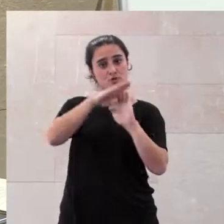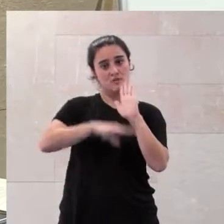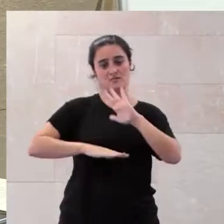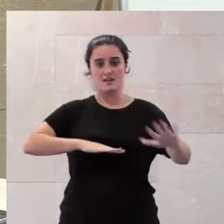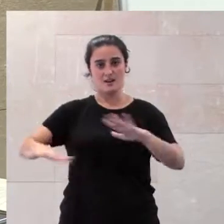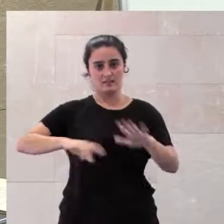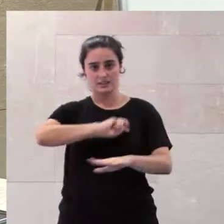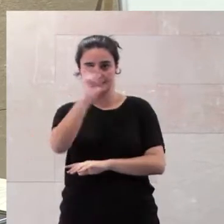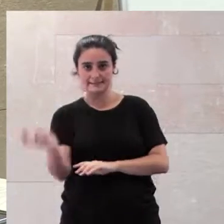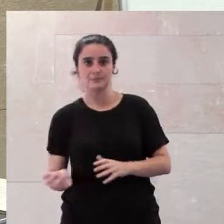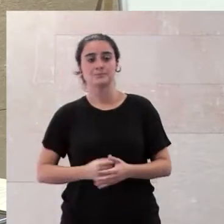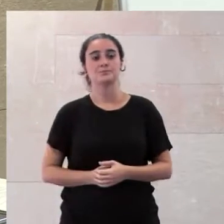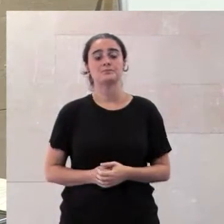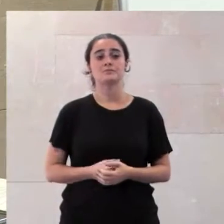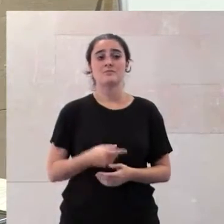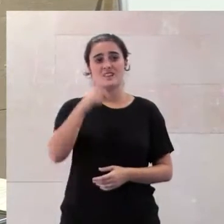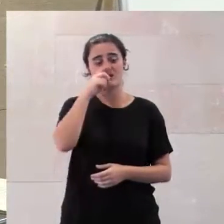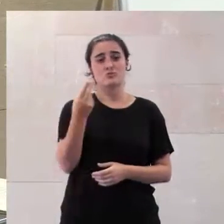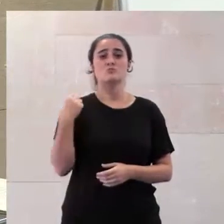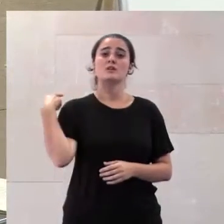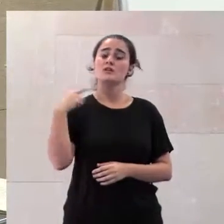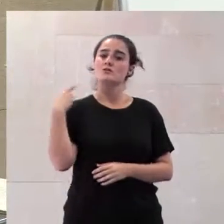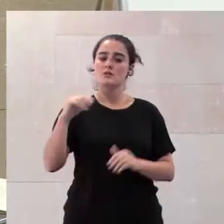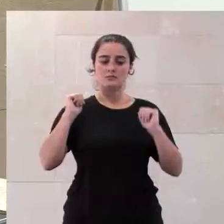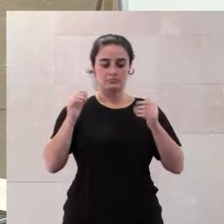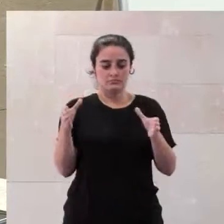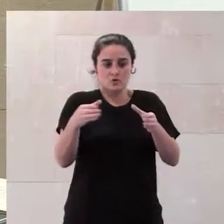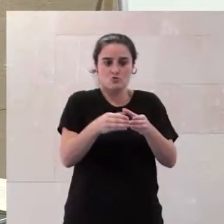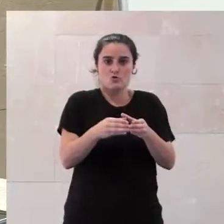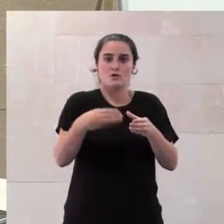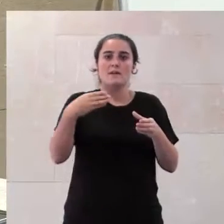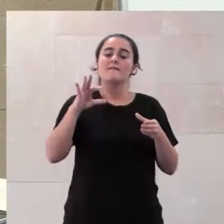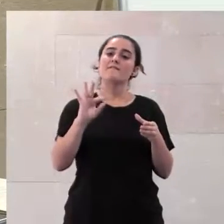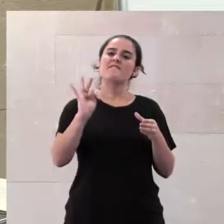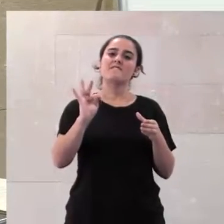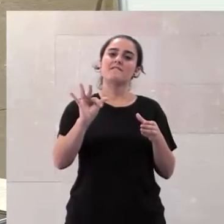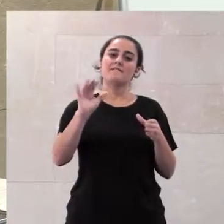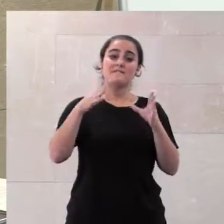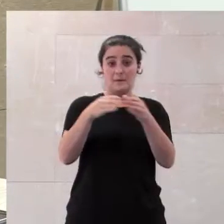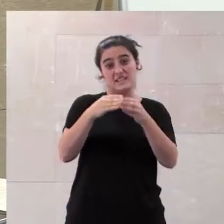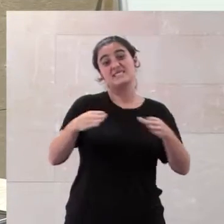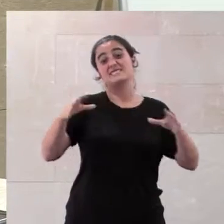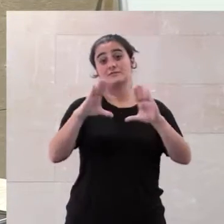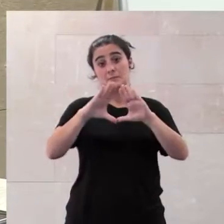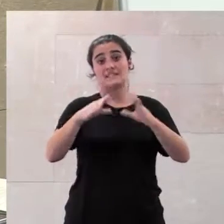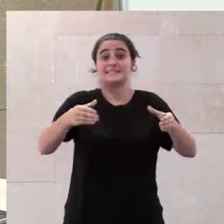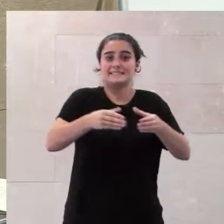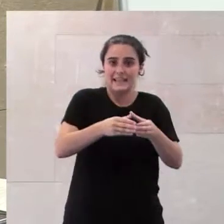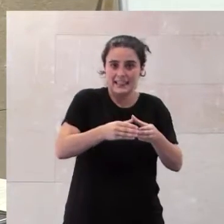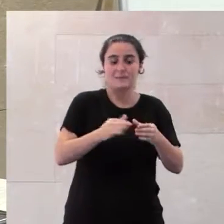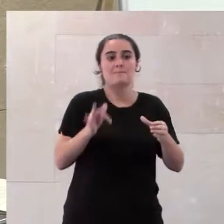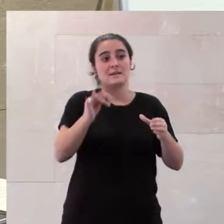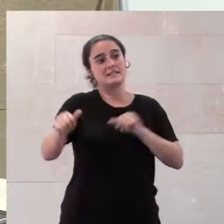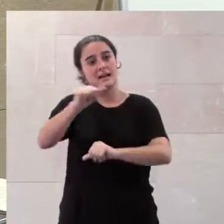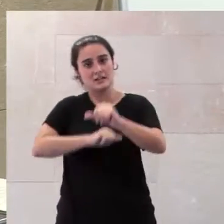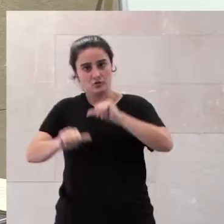Desde 2012 forma parte del grupo feminista Feministalde de Bilbao y de la asociación Marienea, que se encarga de la